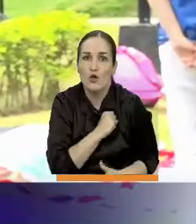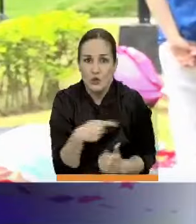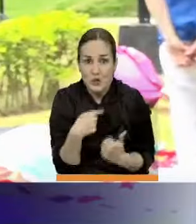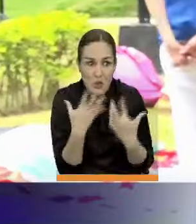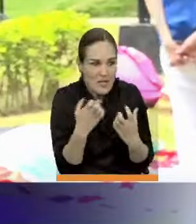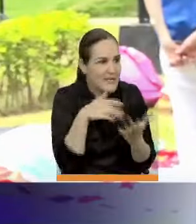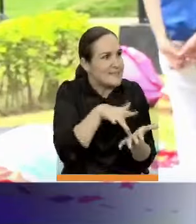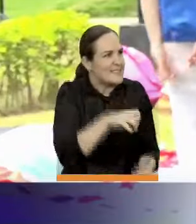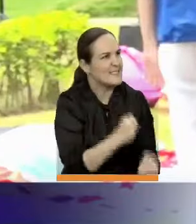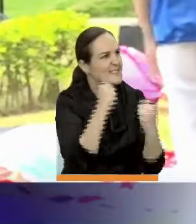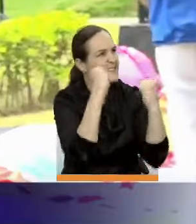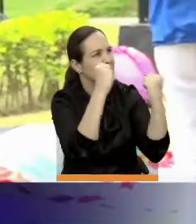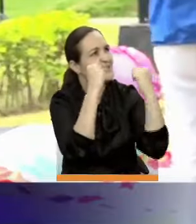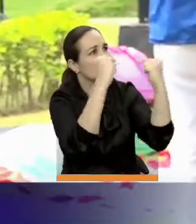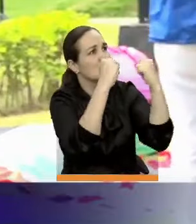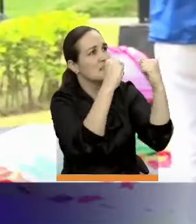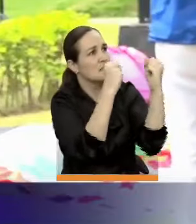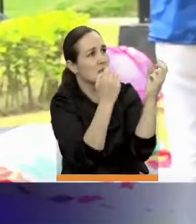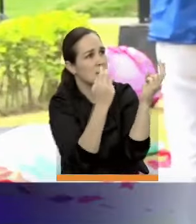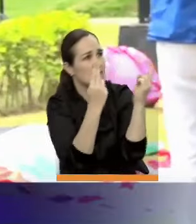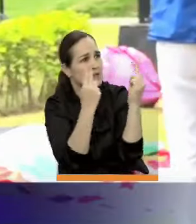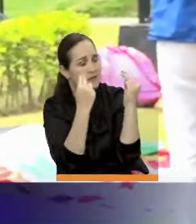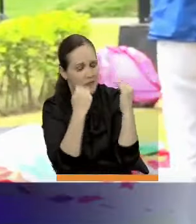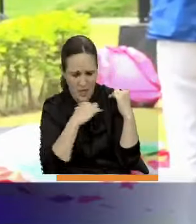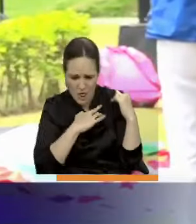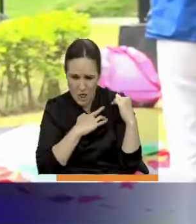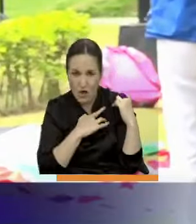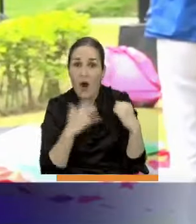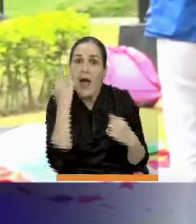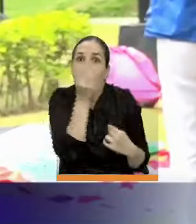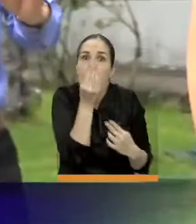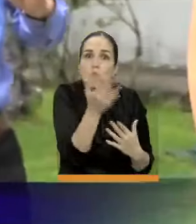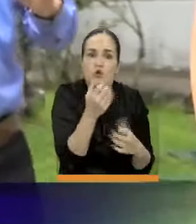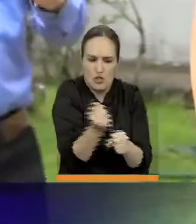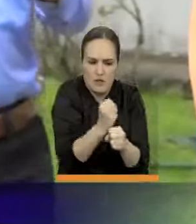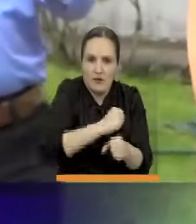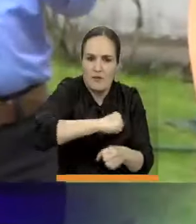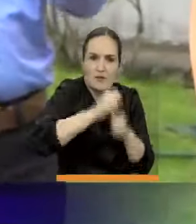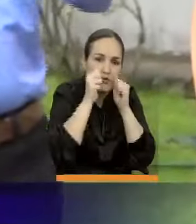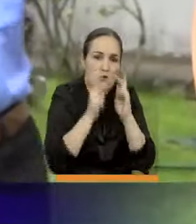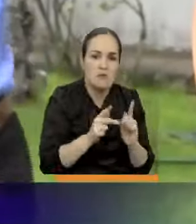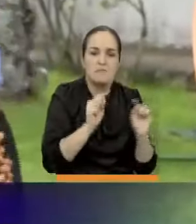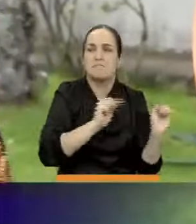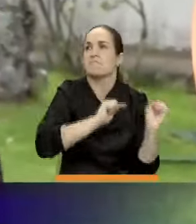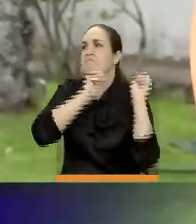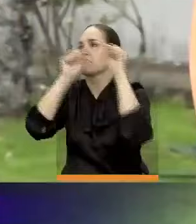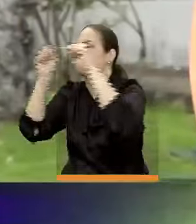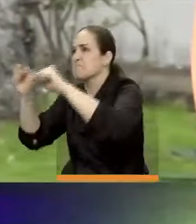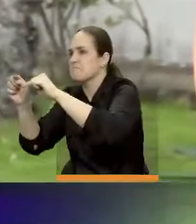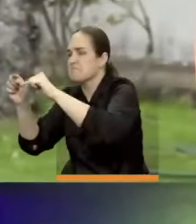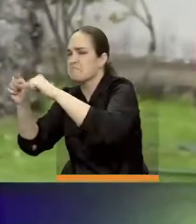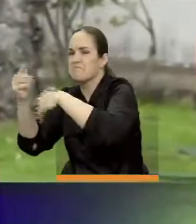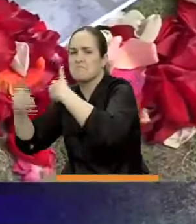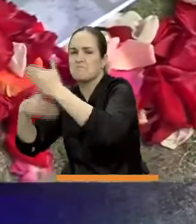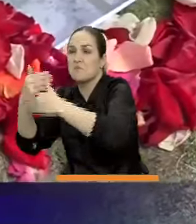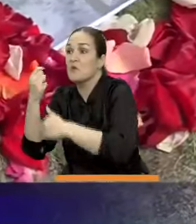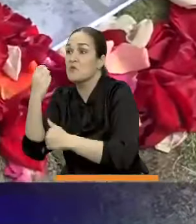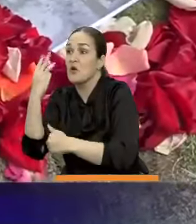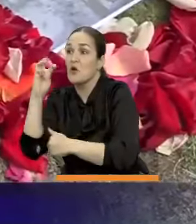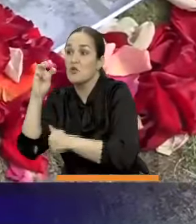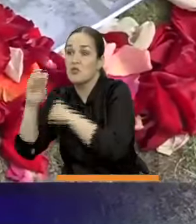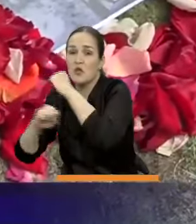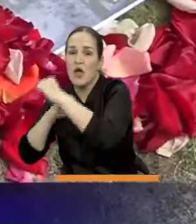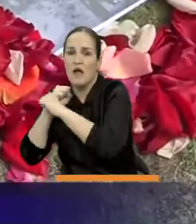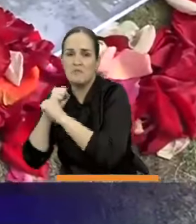yo hacía aquí lo hermoso que hacía yo como como activista de Derechos Humanos comenzó su transición de volver a su tierra hace 8 años de